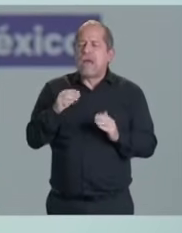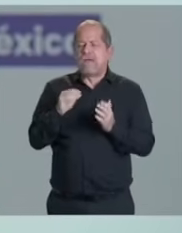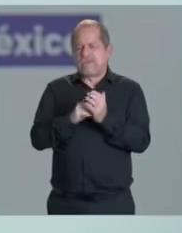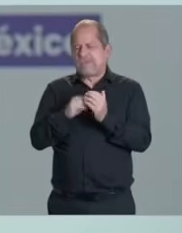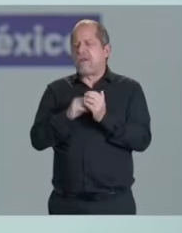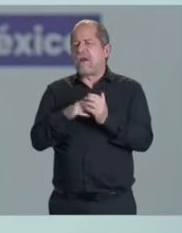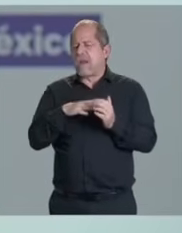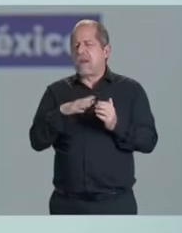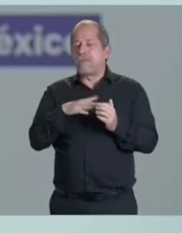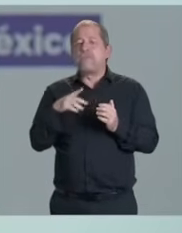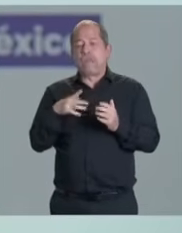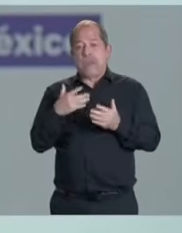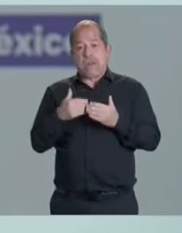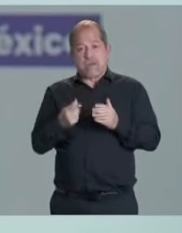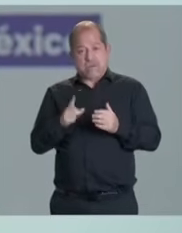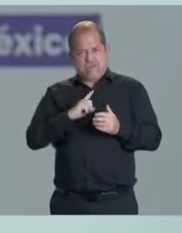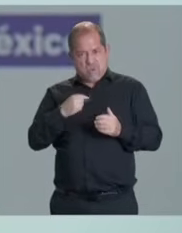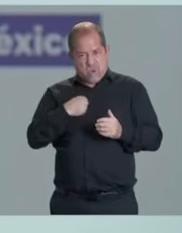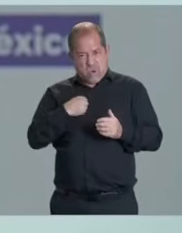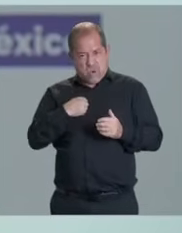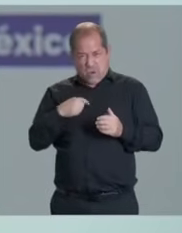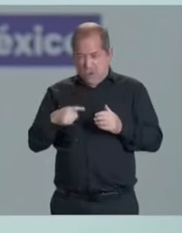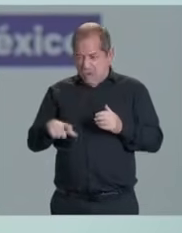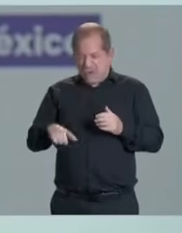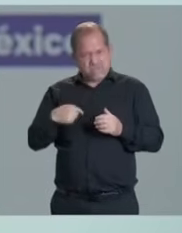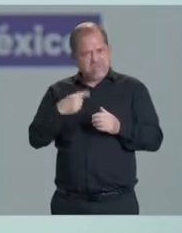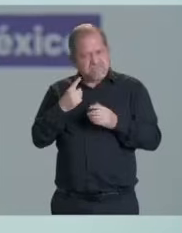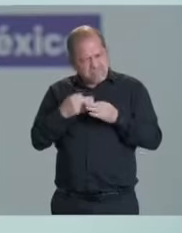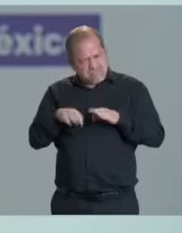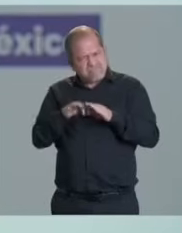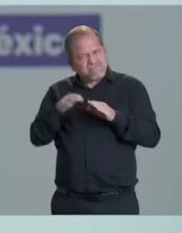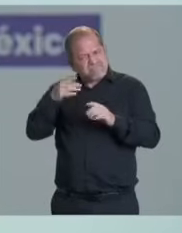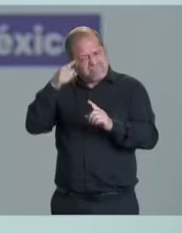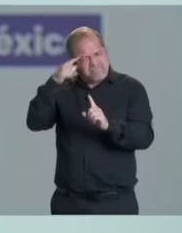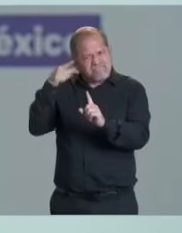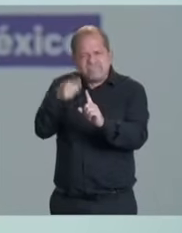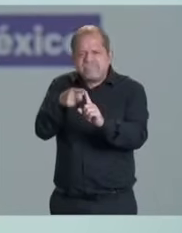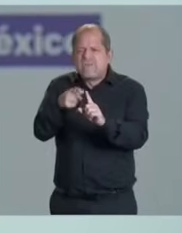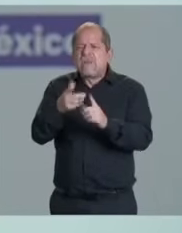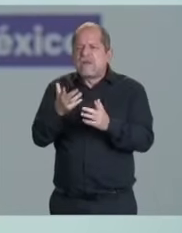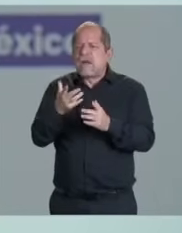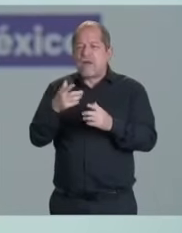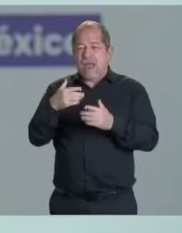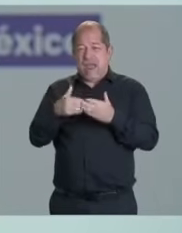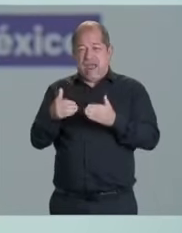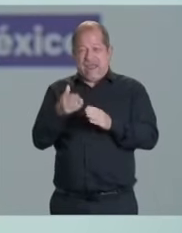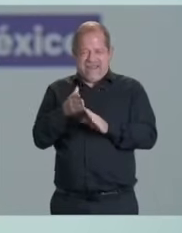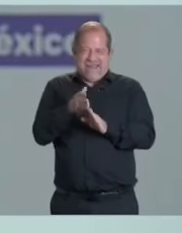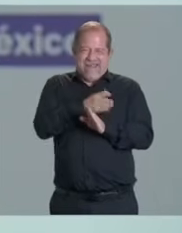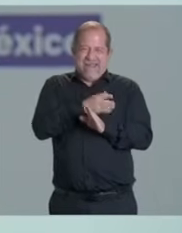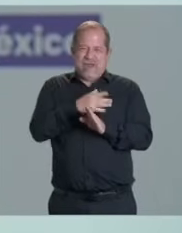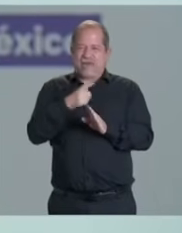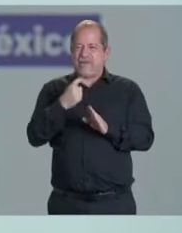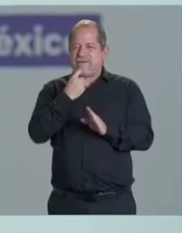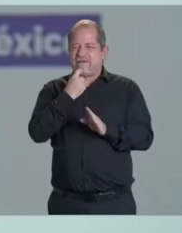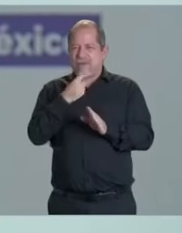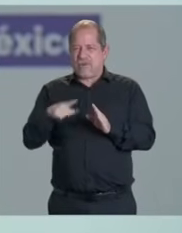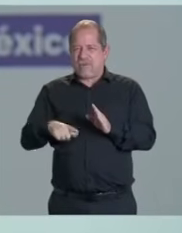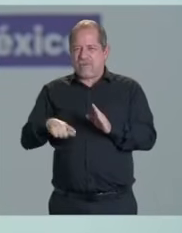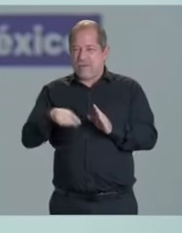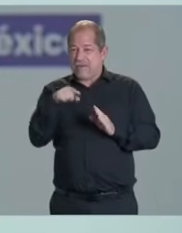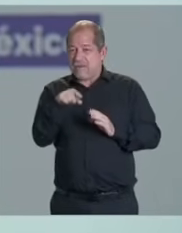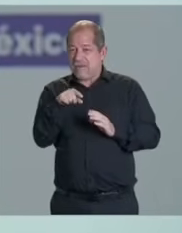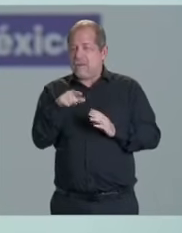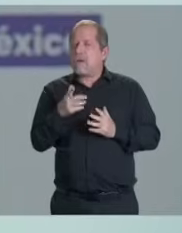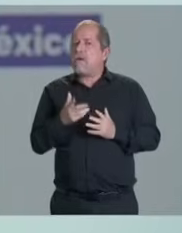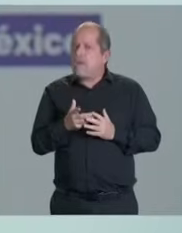Ahora, en este sexenio, con el gobierno de Andrés Manuel López Obrador, ha habido aumento en los